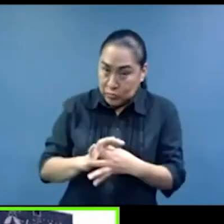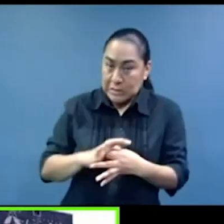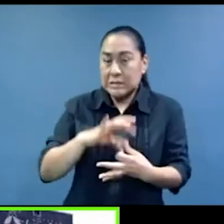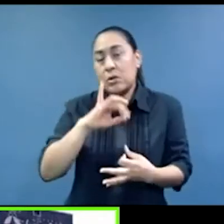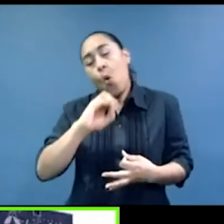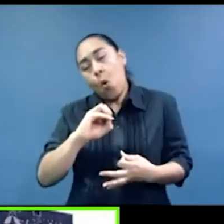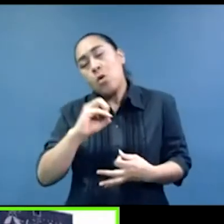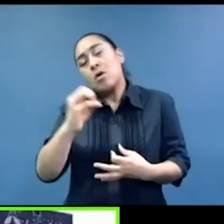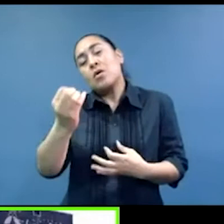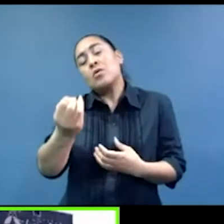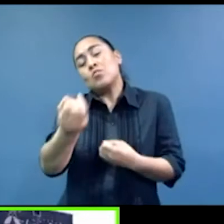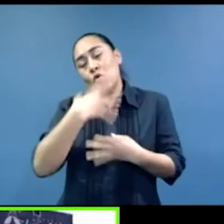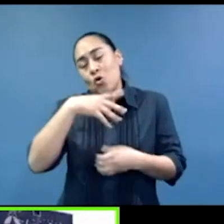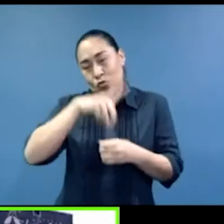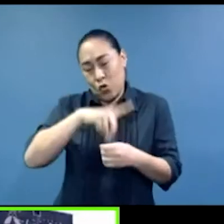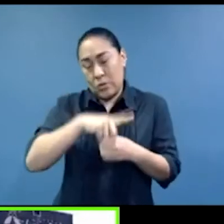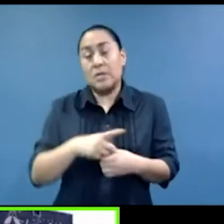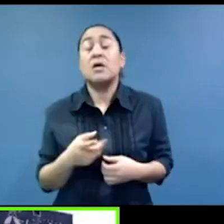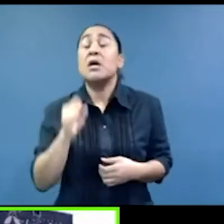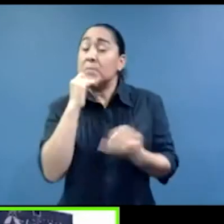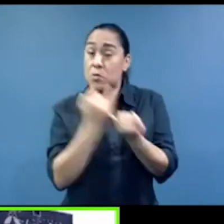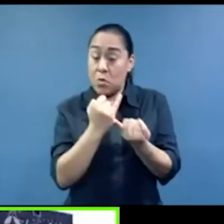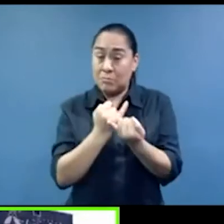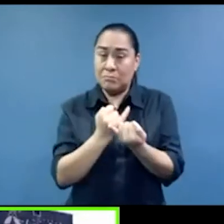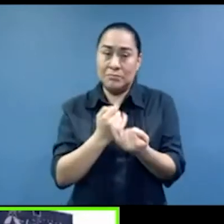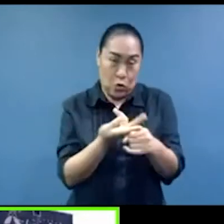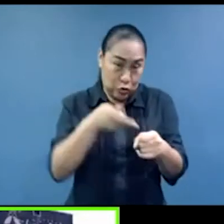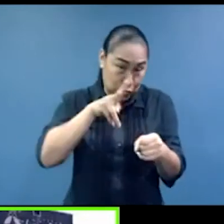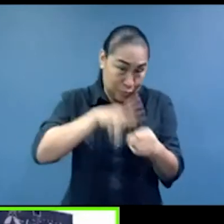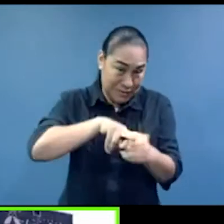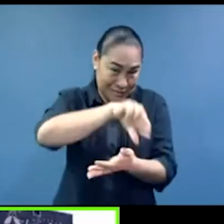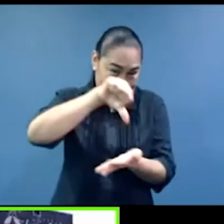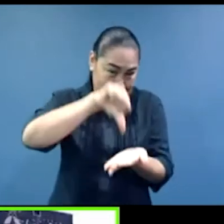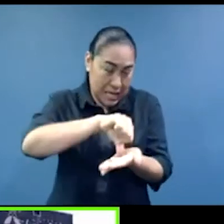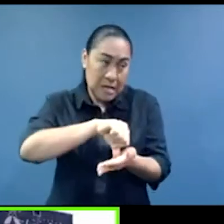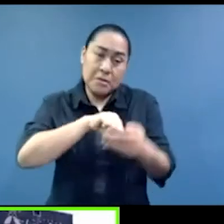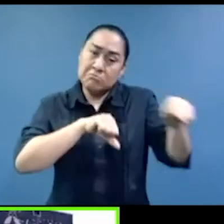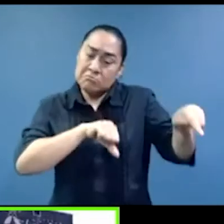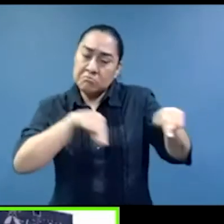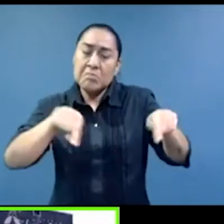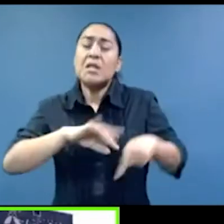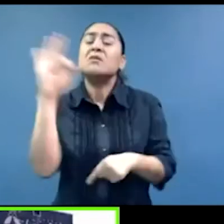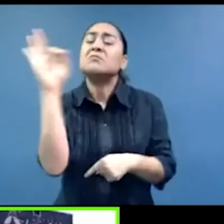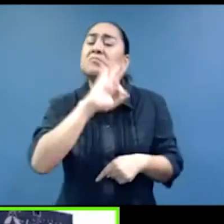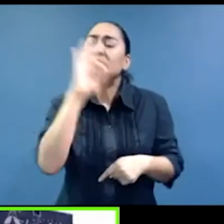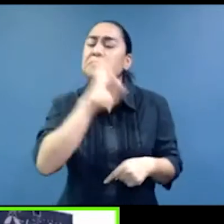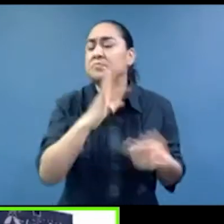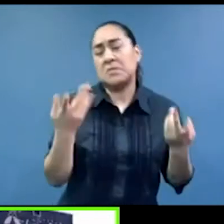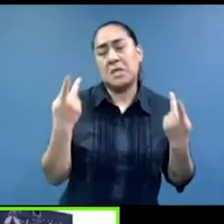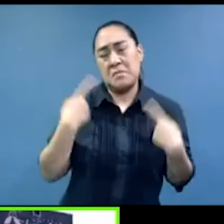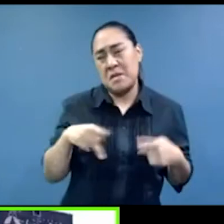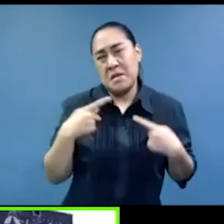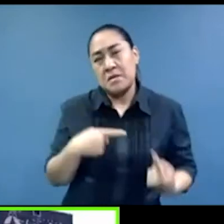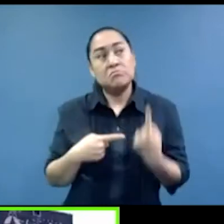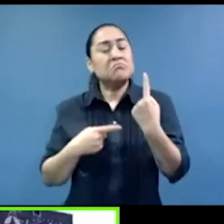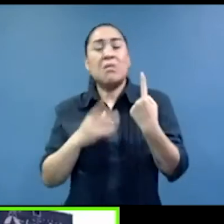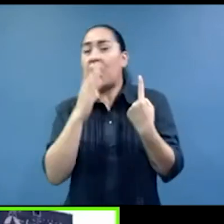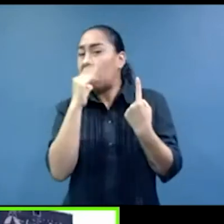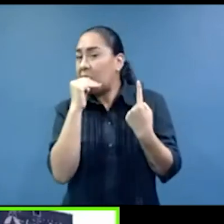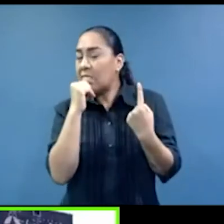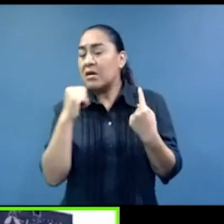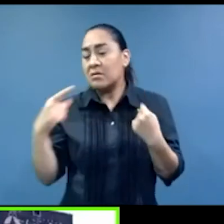también los centros están para que, si en algún momento dado una persona no tiene la capacidad de producir óvulos o